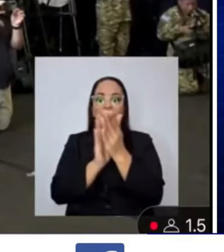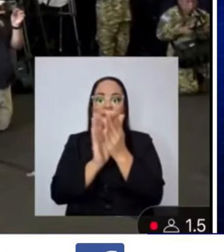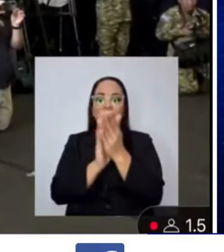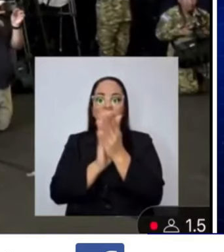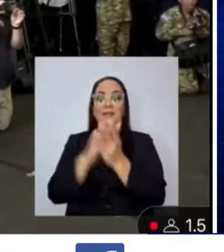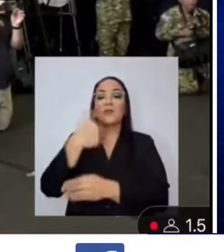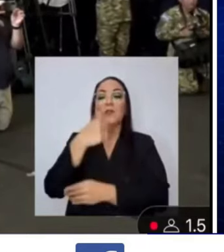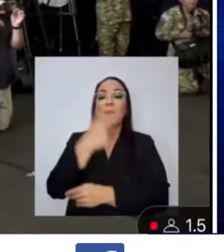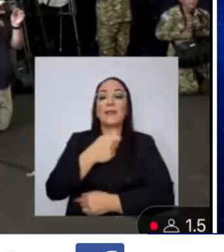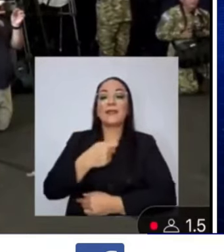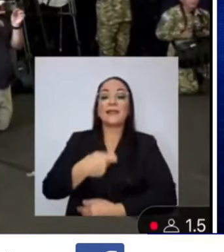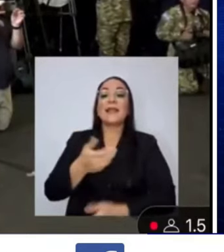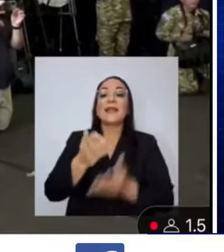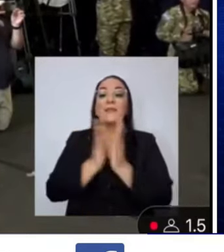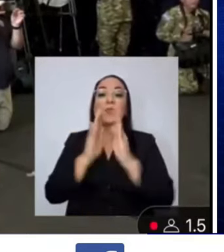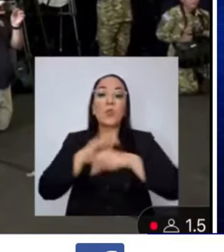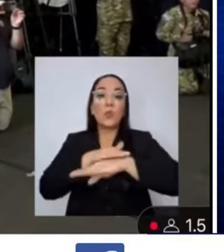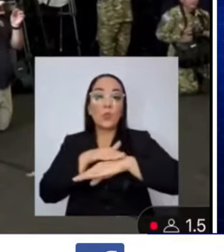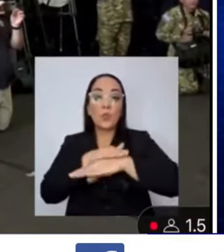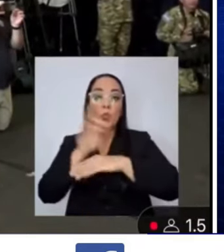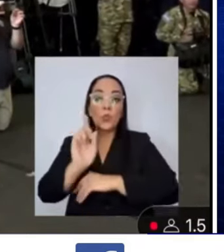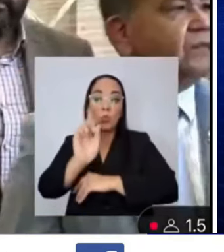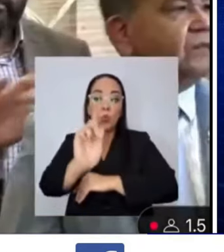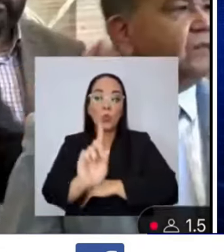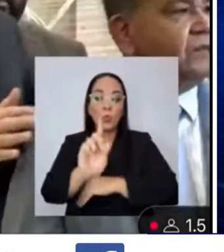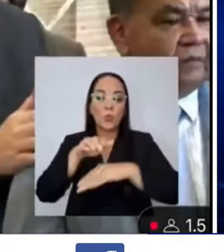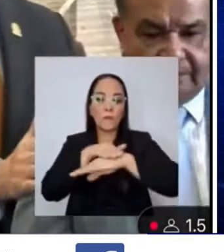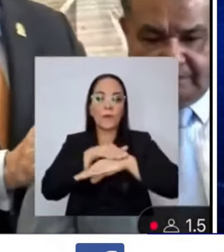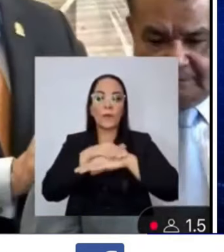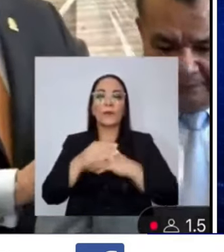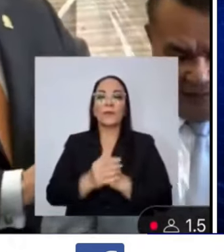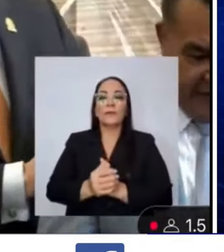Señor presidente, le solicito por favor pasar al frente, por favor.